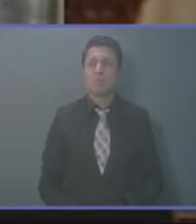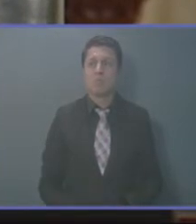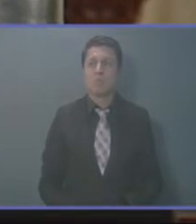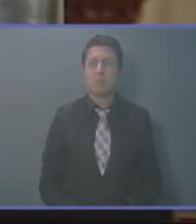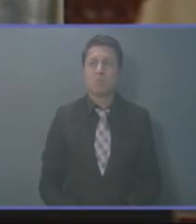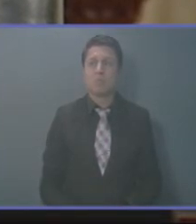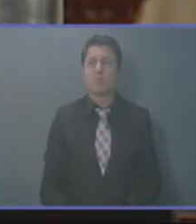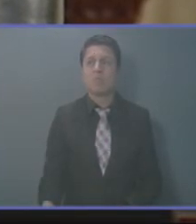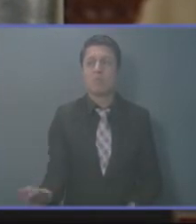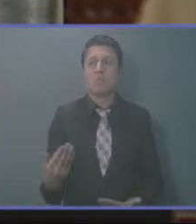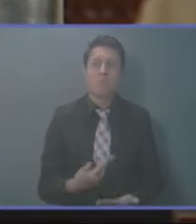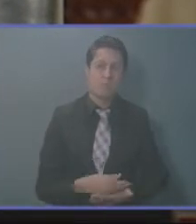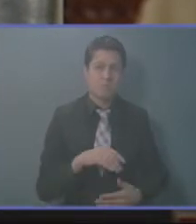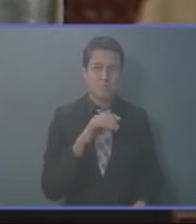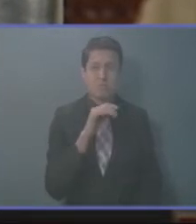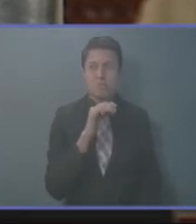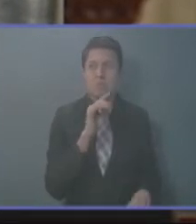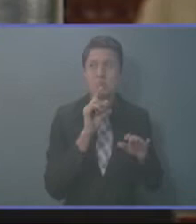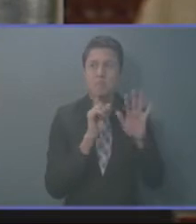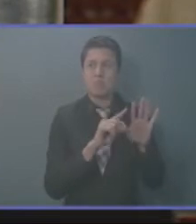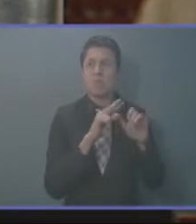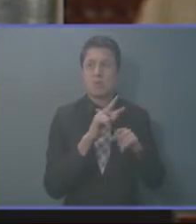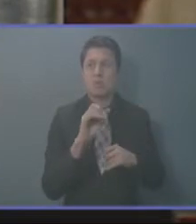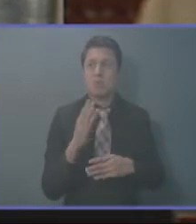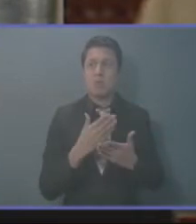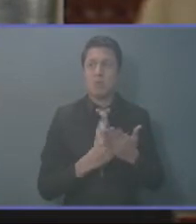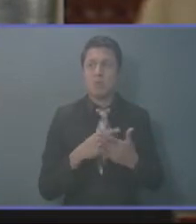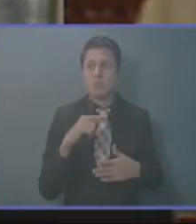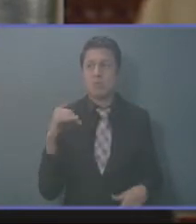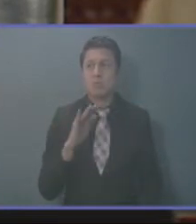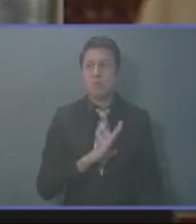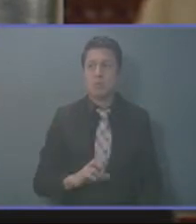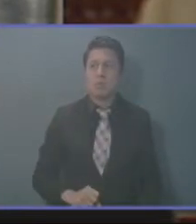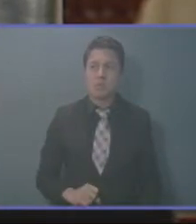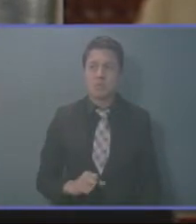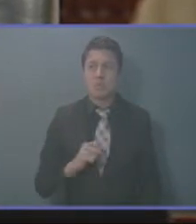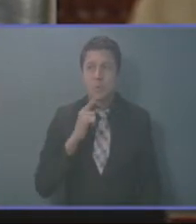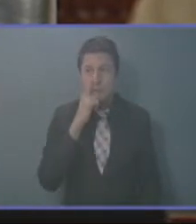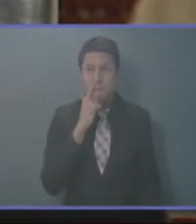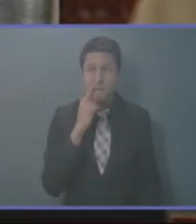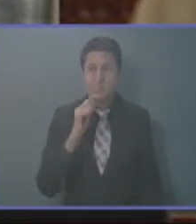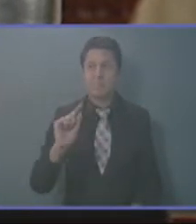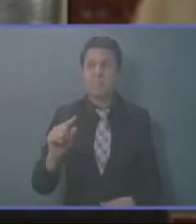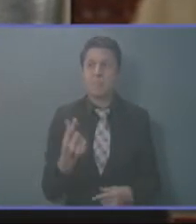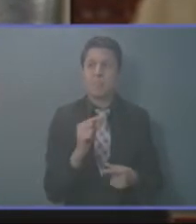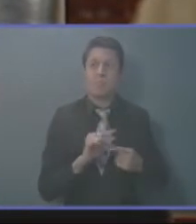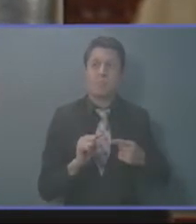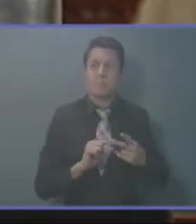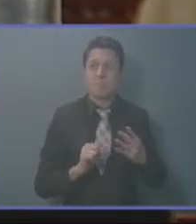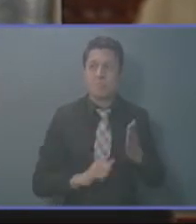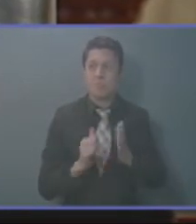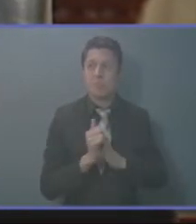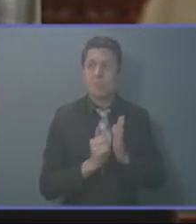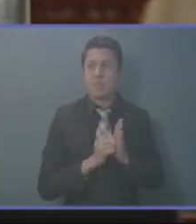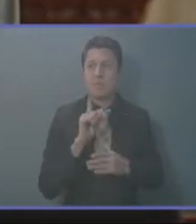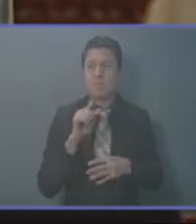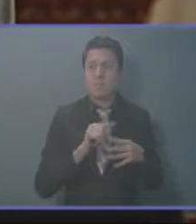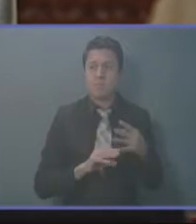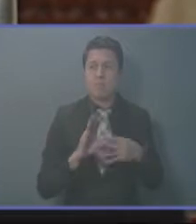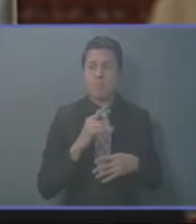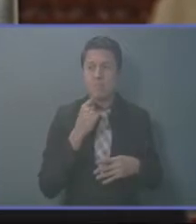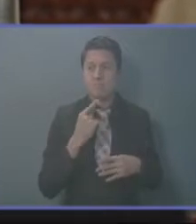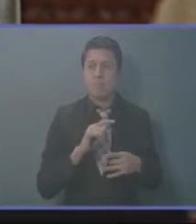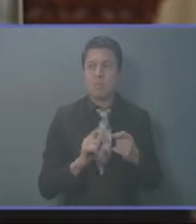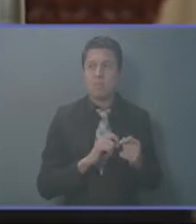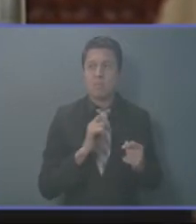Decreto número 620. La Asamblea Legislativa de la República de El Salvador, considerando, primero, que el artículo 1 de nuestra Constitución